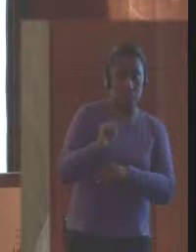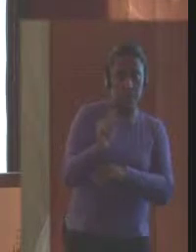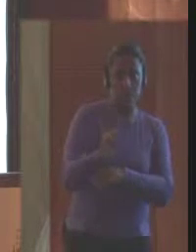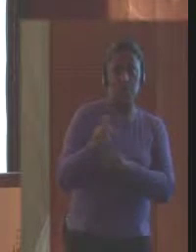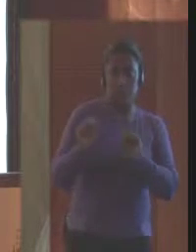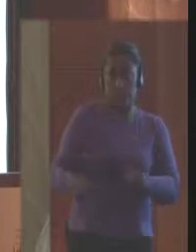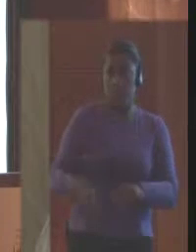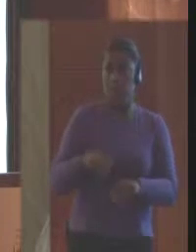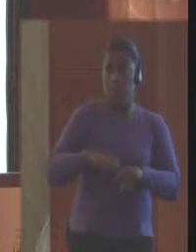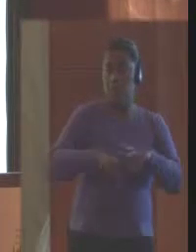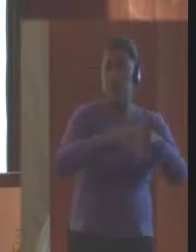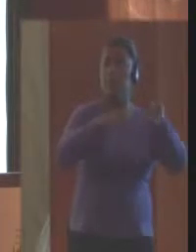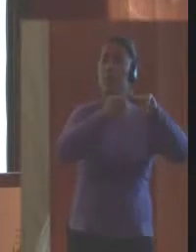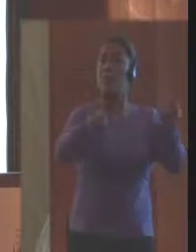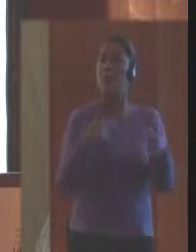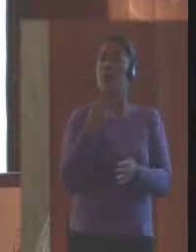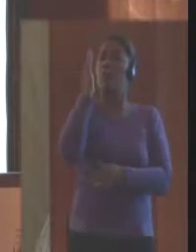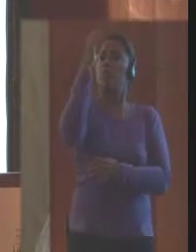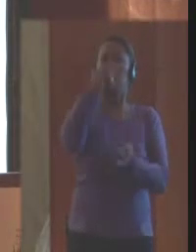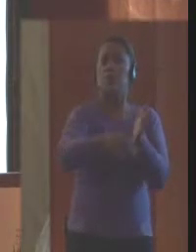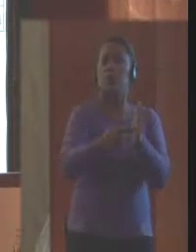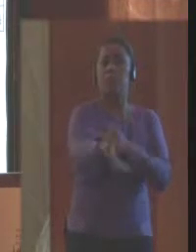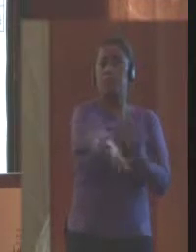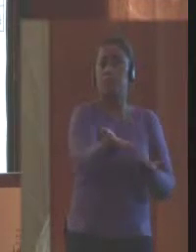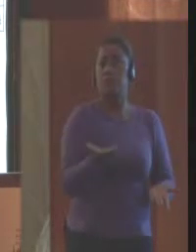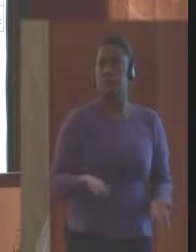ahí. ¿Pero cuál es la responsabilidad del futuro?